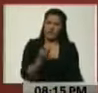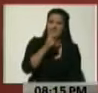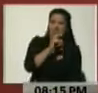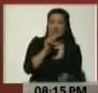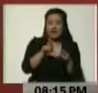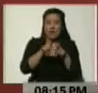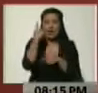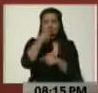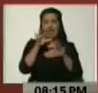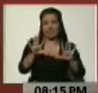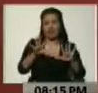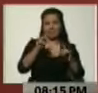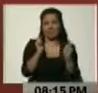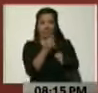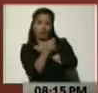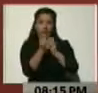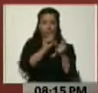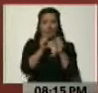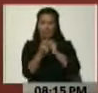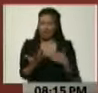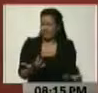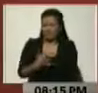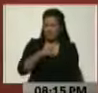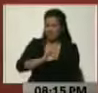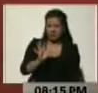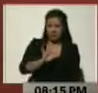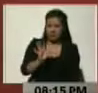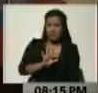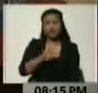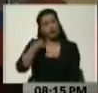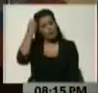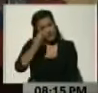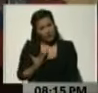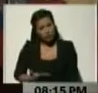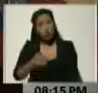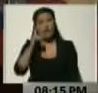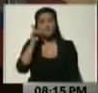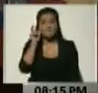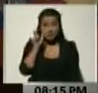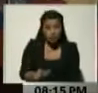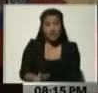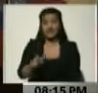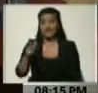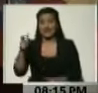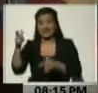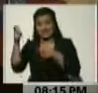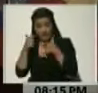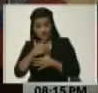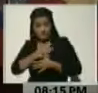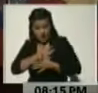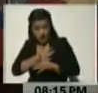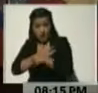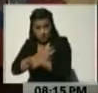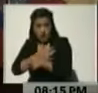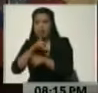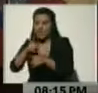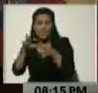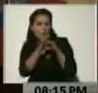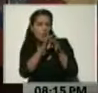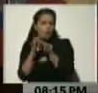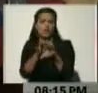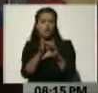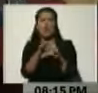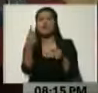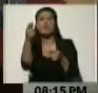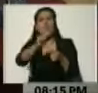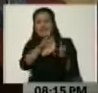eso las fuerzas chavistas debemos estar unidas. Y abril es un mes de fuerza chavista. Un mes de fuerza chavista. Y esa es nuestra etiqueta.